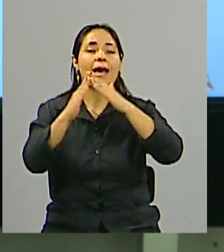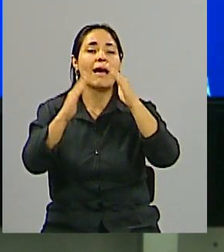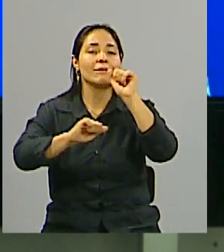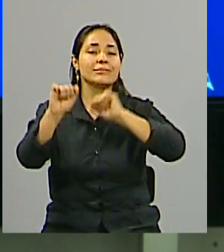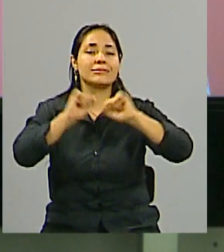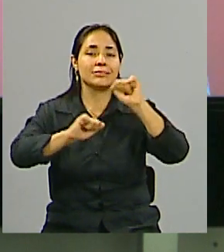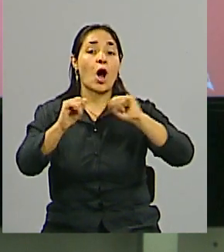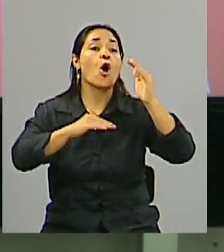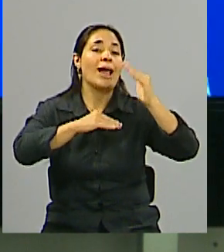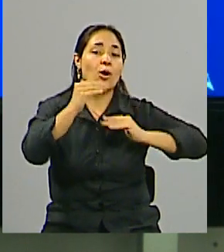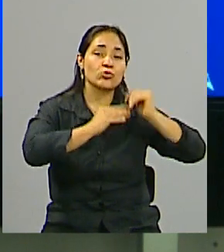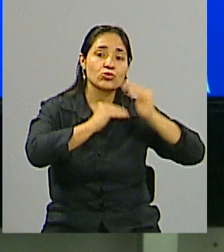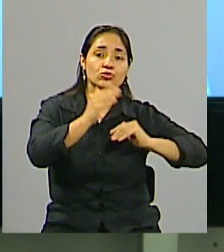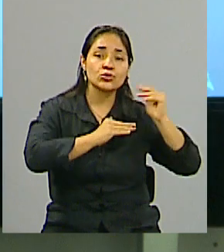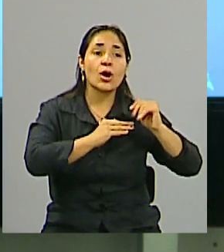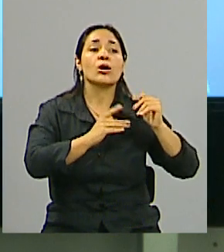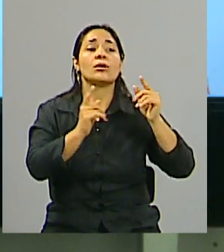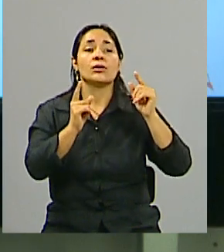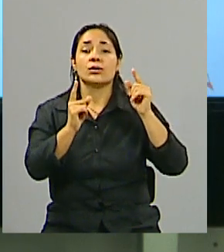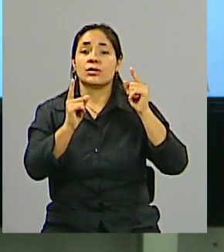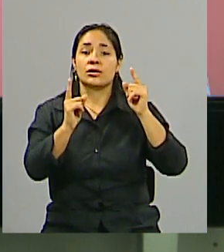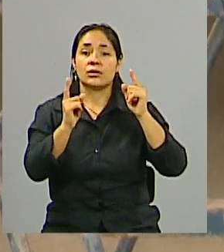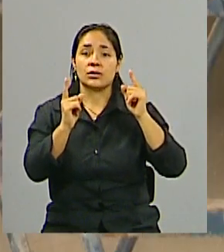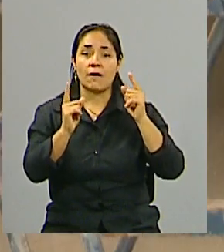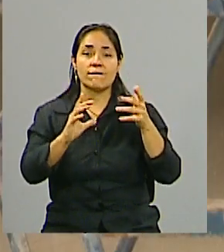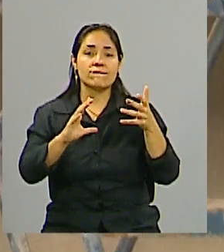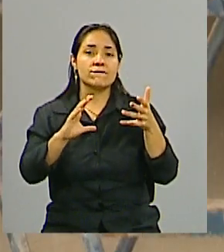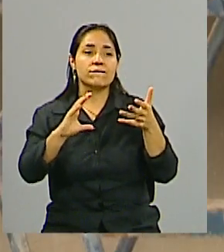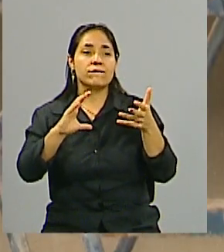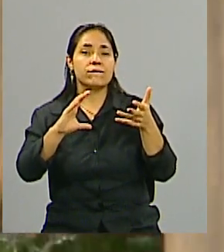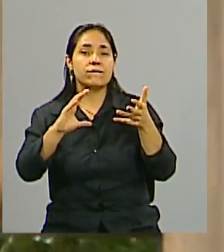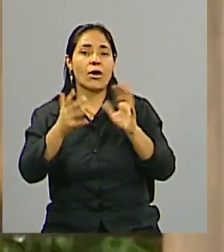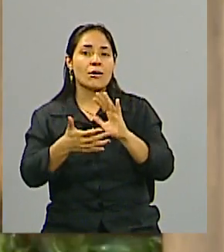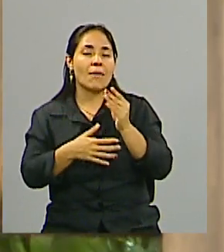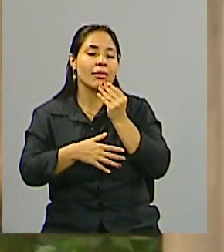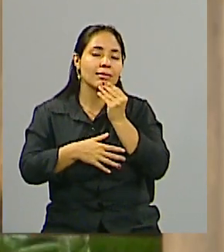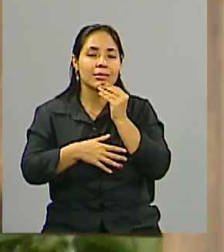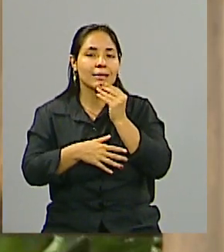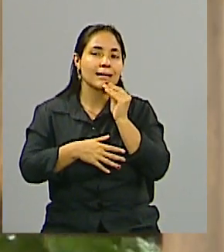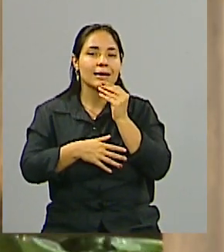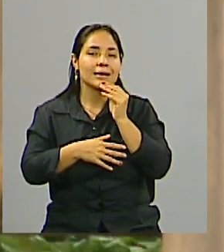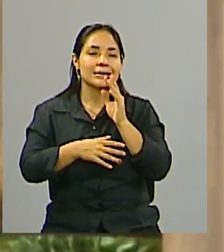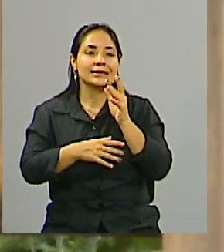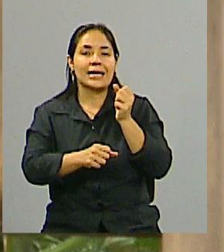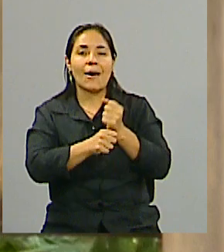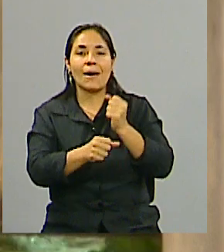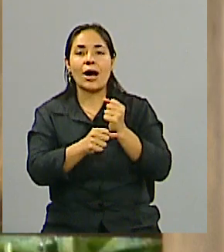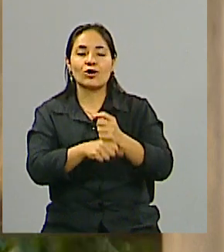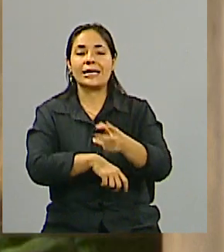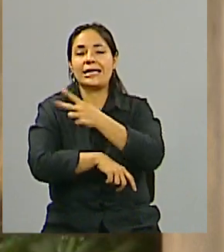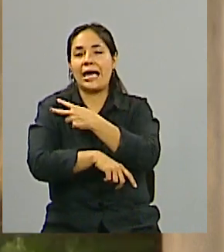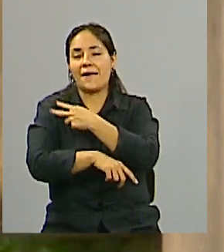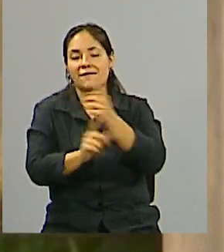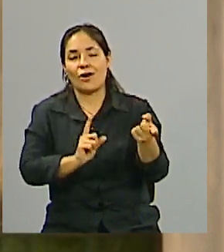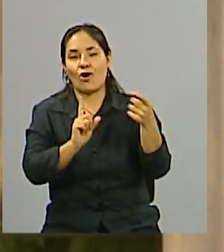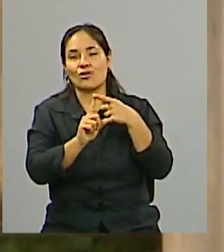la construcción. Y estas formas de disfraz del empleo en relación de dependencia. Porque es importante